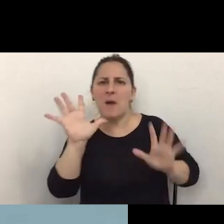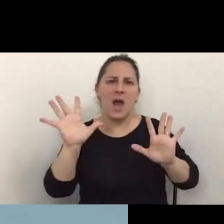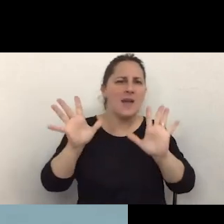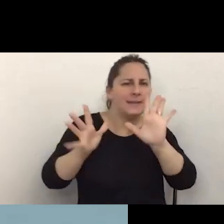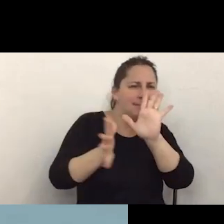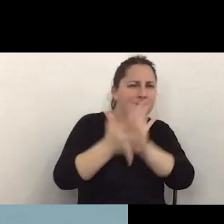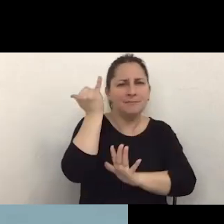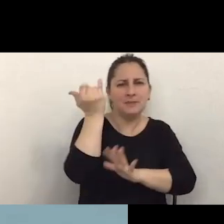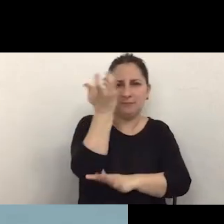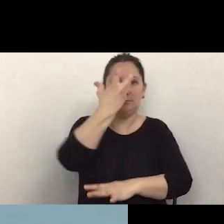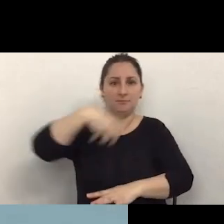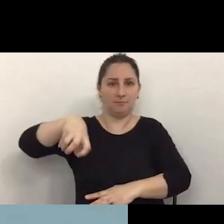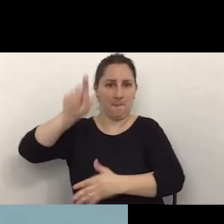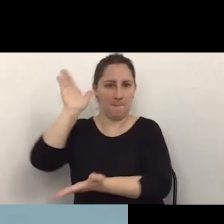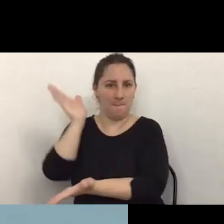sede penal.